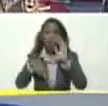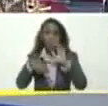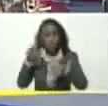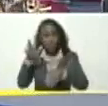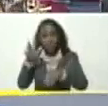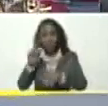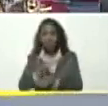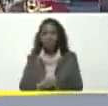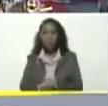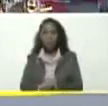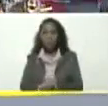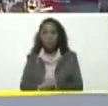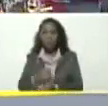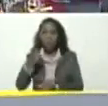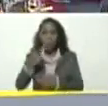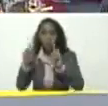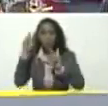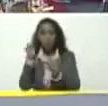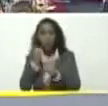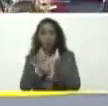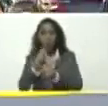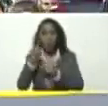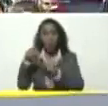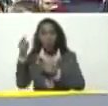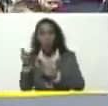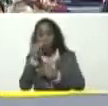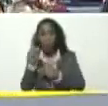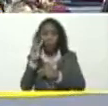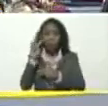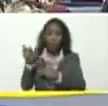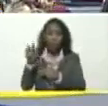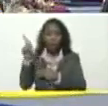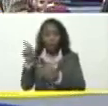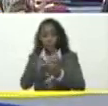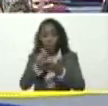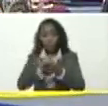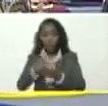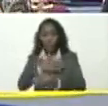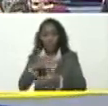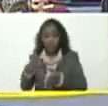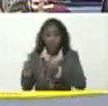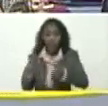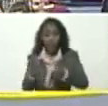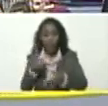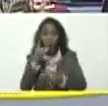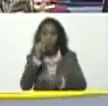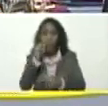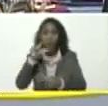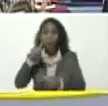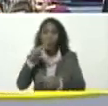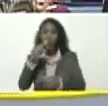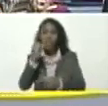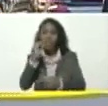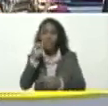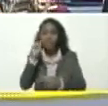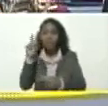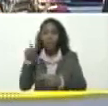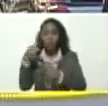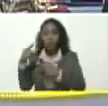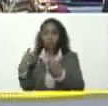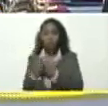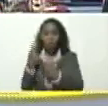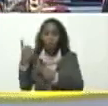tengo otro trabajo de Earle Herrera. Naguará de Earle Herrera, le quiere ganar a Luis Brito García y a Vladimir Acosta